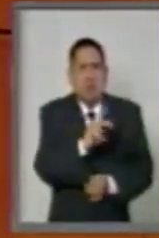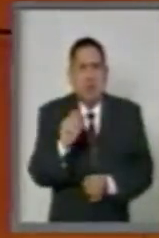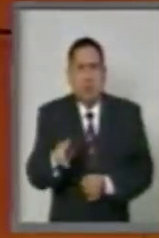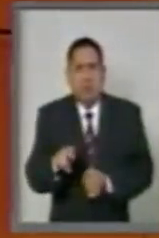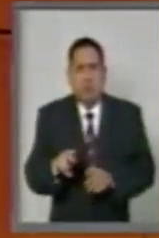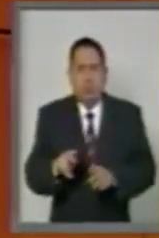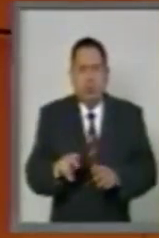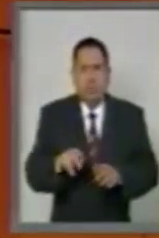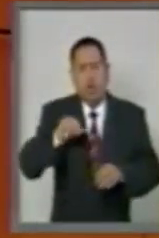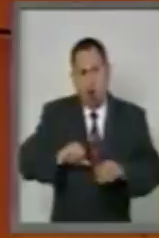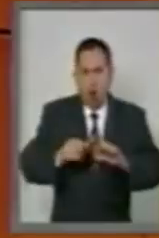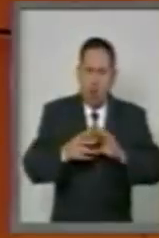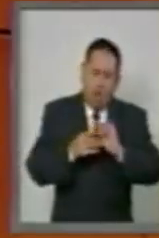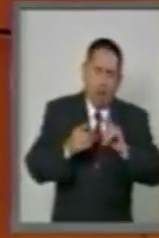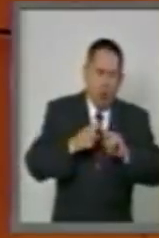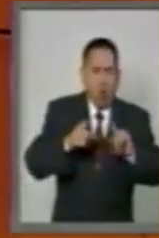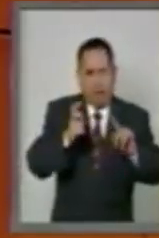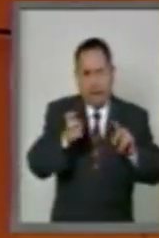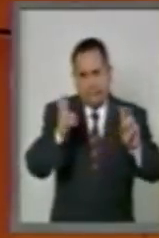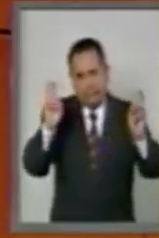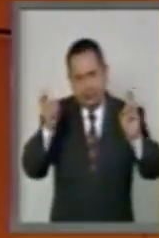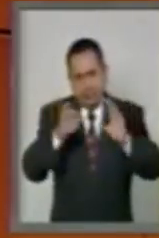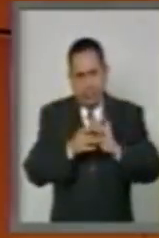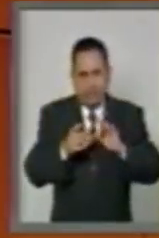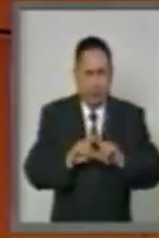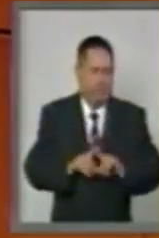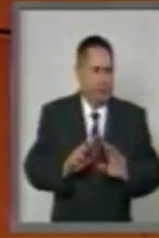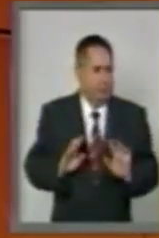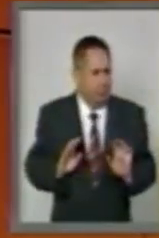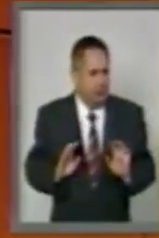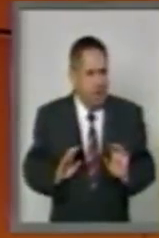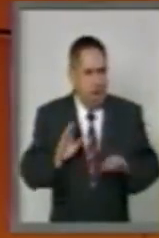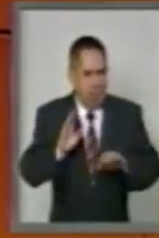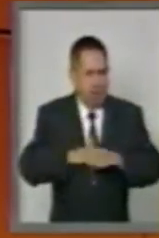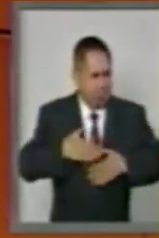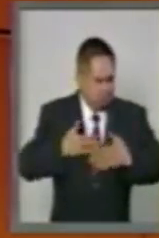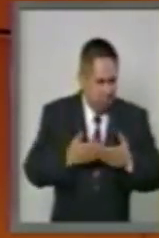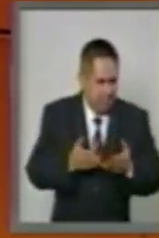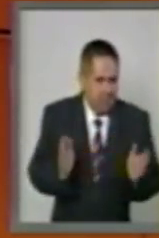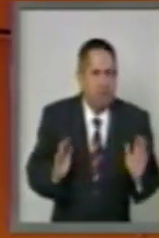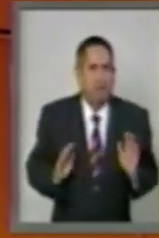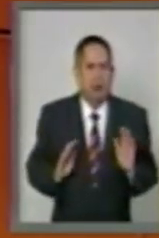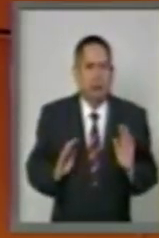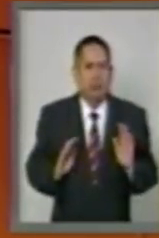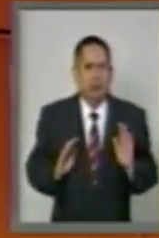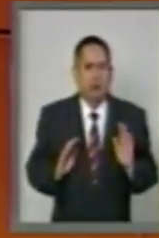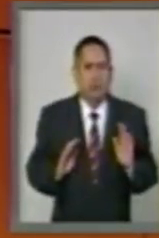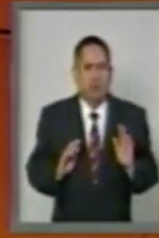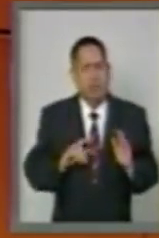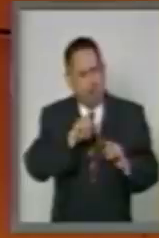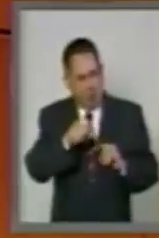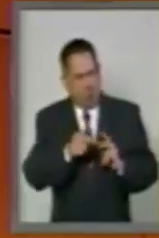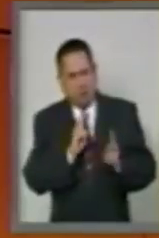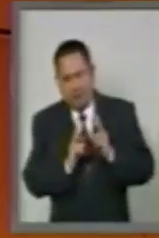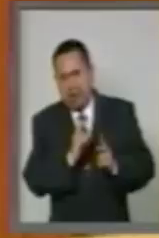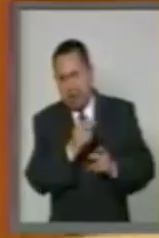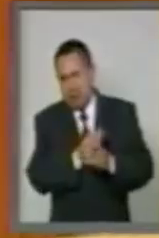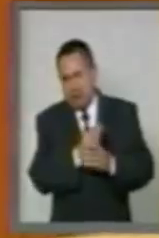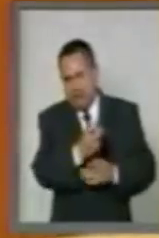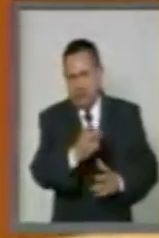Pero ya hoy nos habló de ese tema ya más abiertamente y lo podríamos comentar.